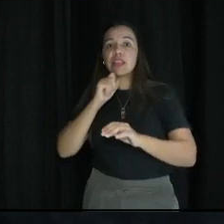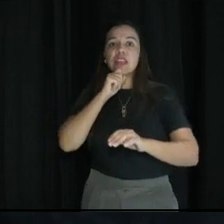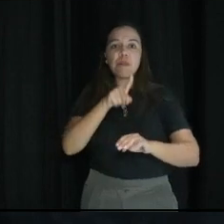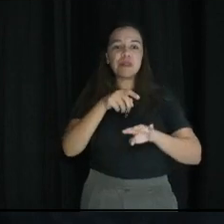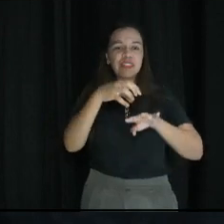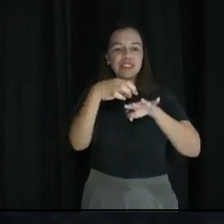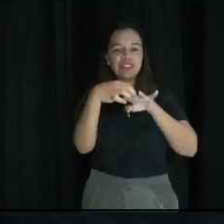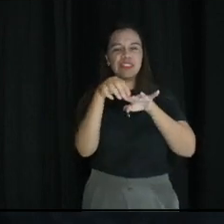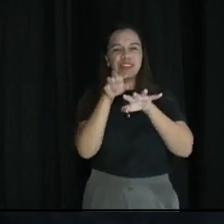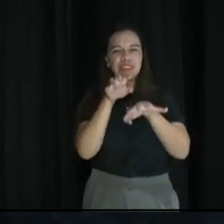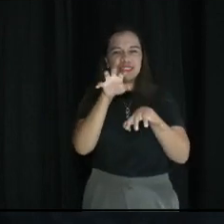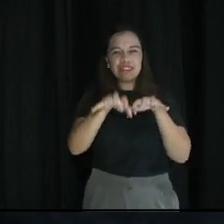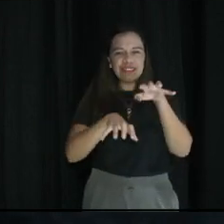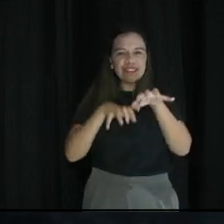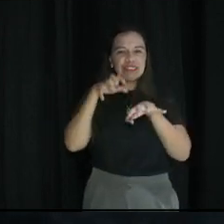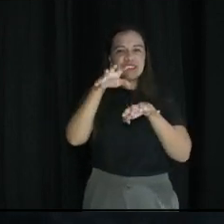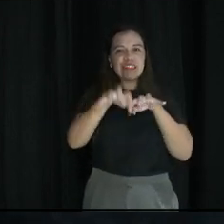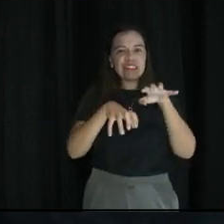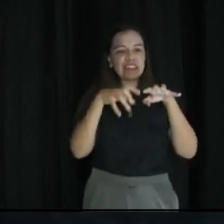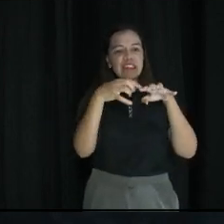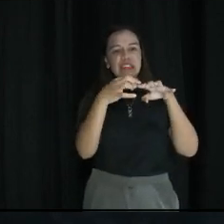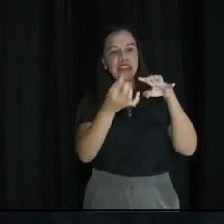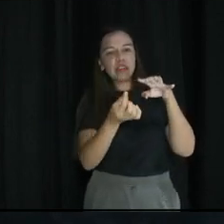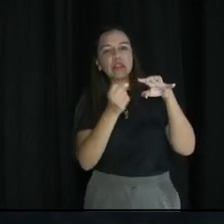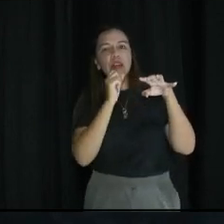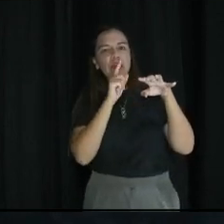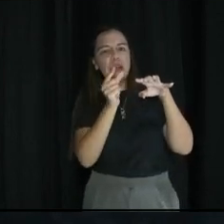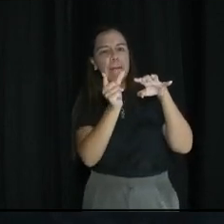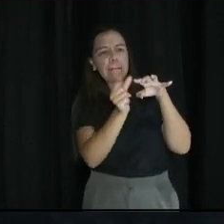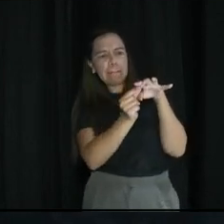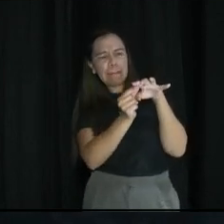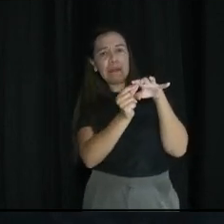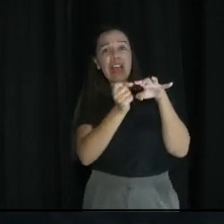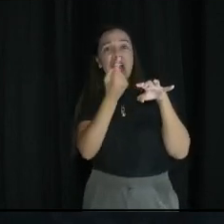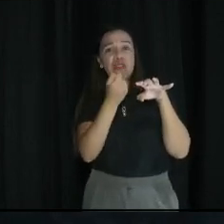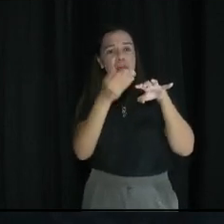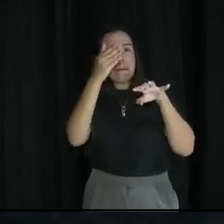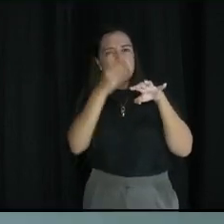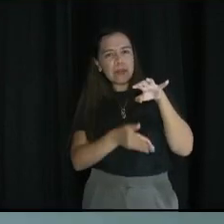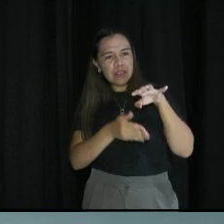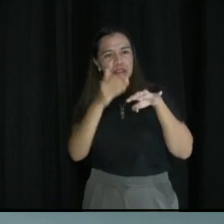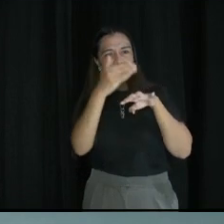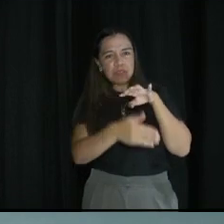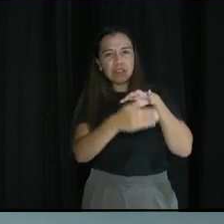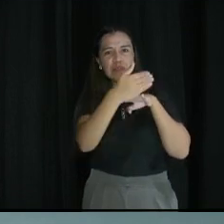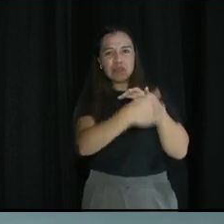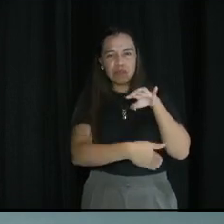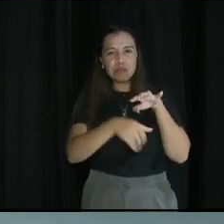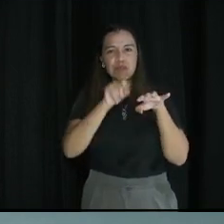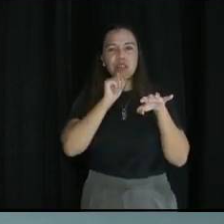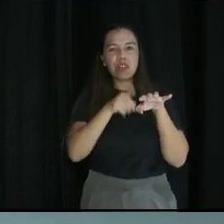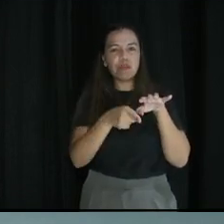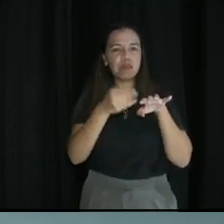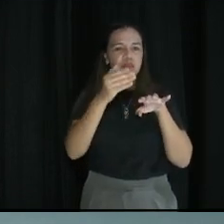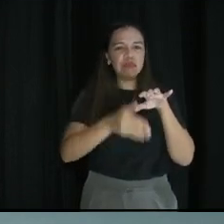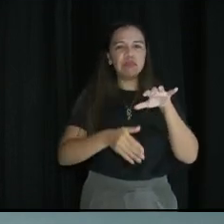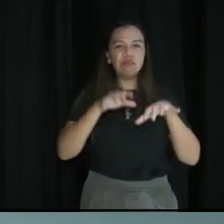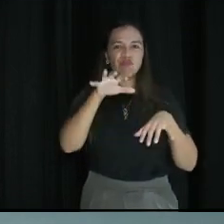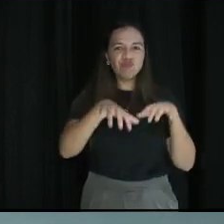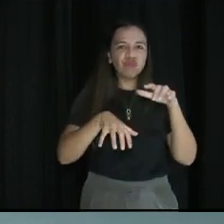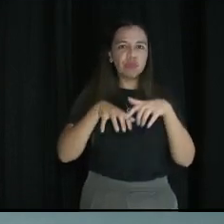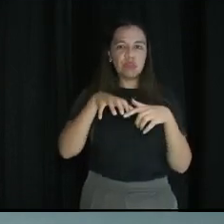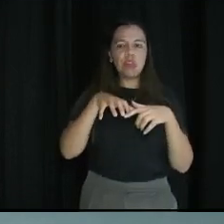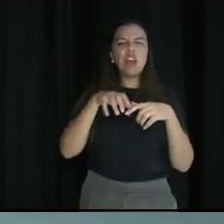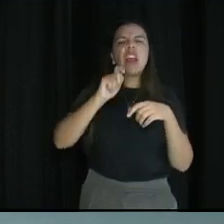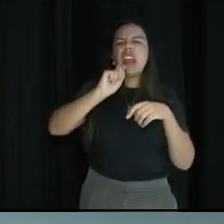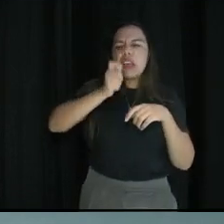garras. Algunas estaban recortadas, algunas estaban amputadas, lo cual pues obviamente también es